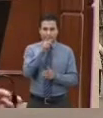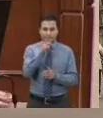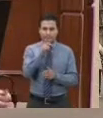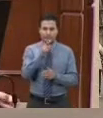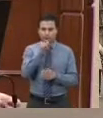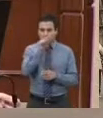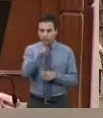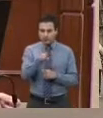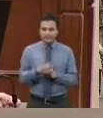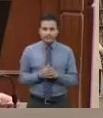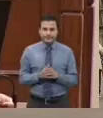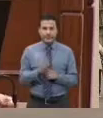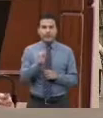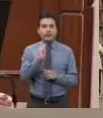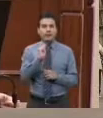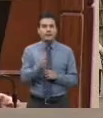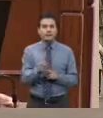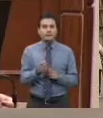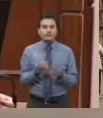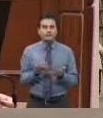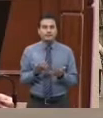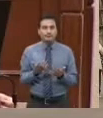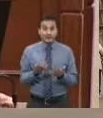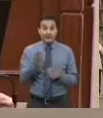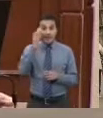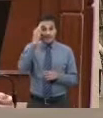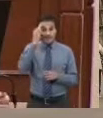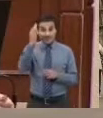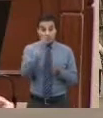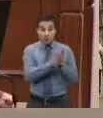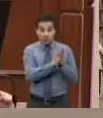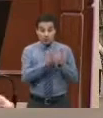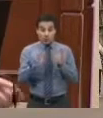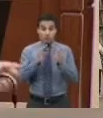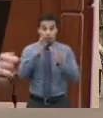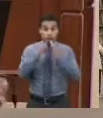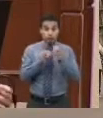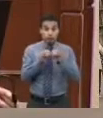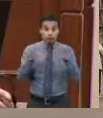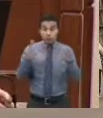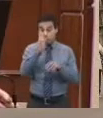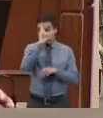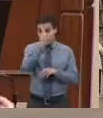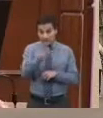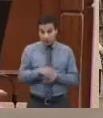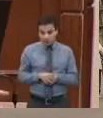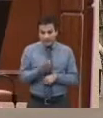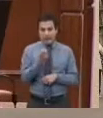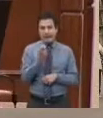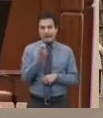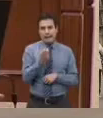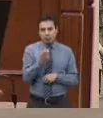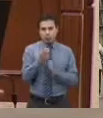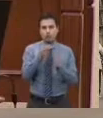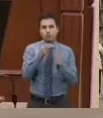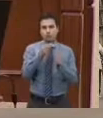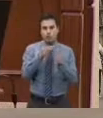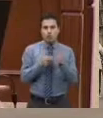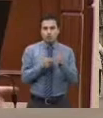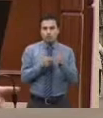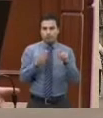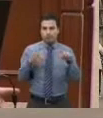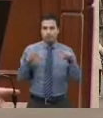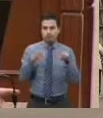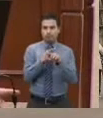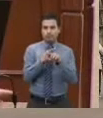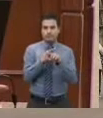que la campaña propagandística en veda electoral realizada por el Partido Verde, además de vulnerar el marco normativo en el sentido de